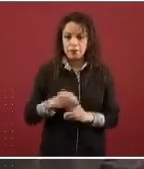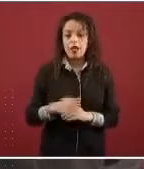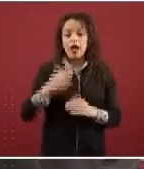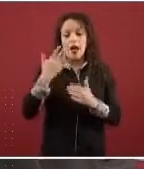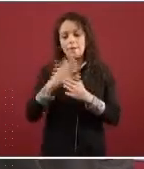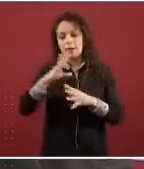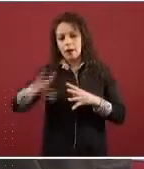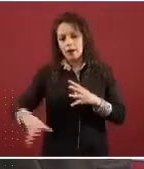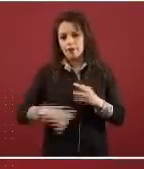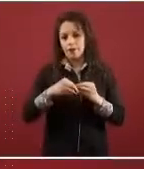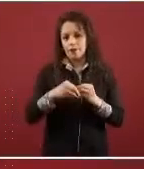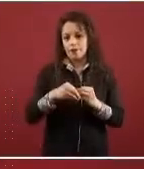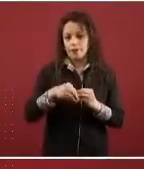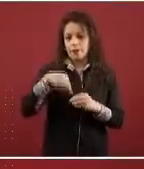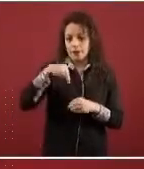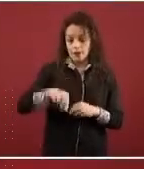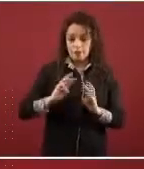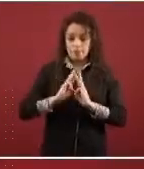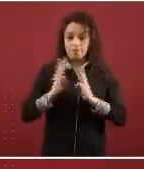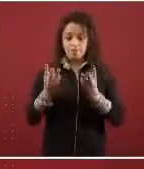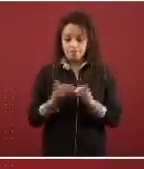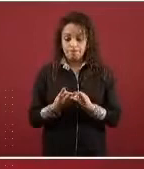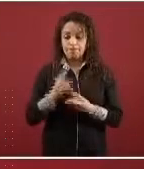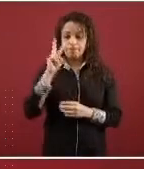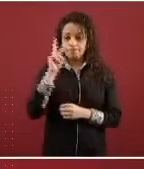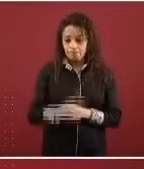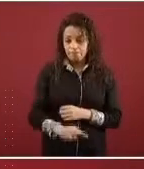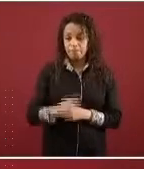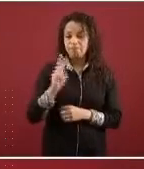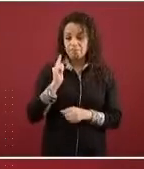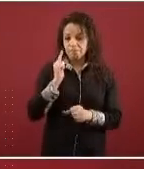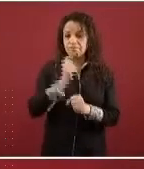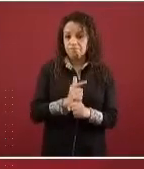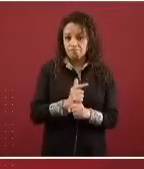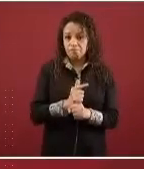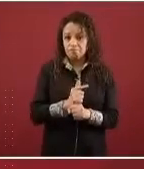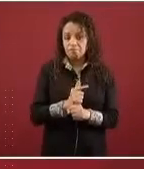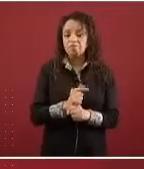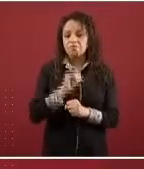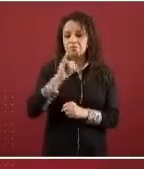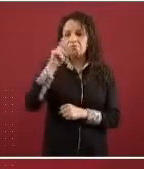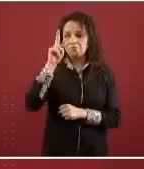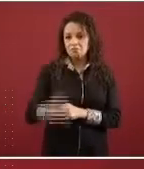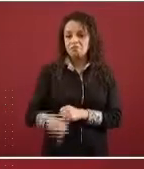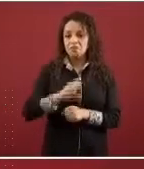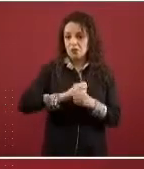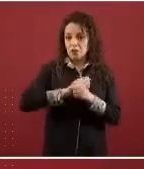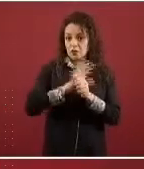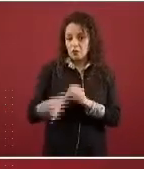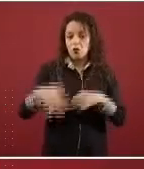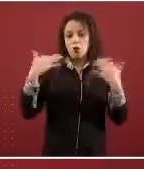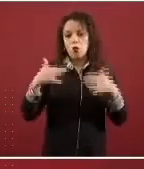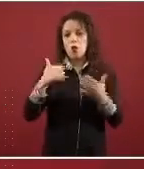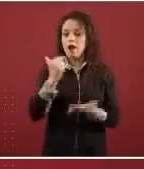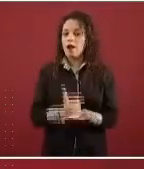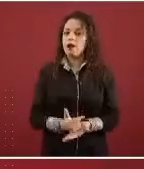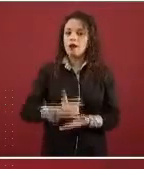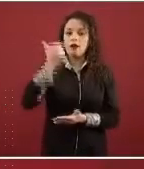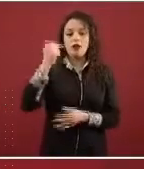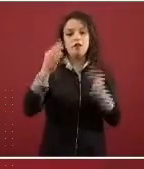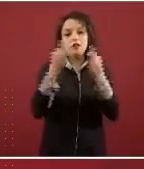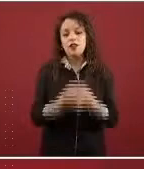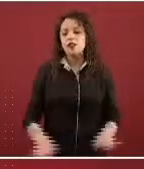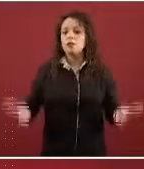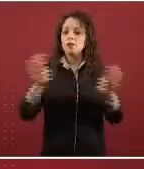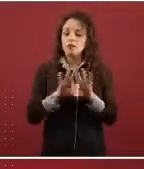este Consejo reconoció a dicha enfermedad como grave de atención prioritaria, así como en